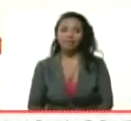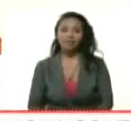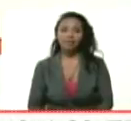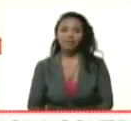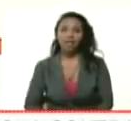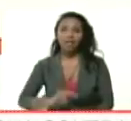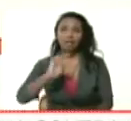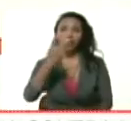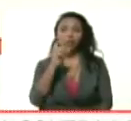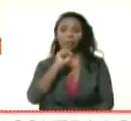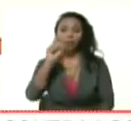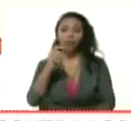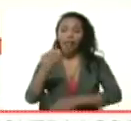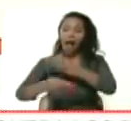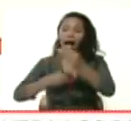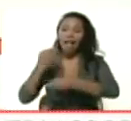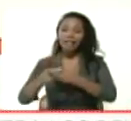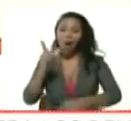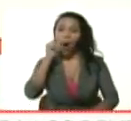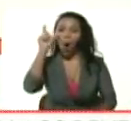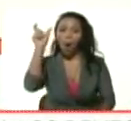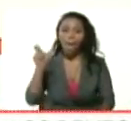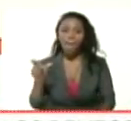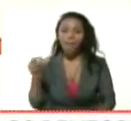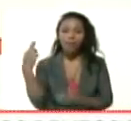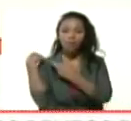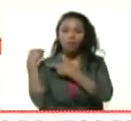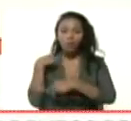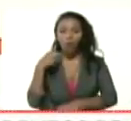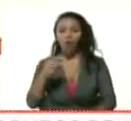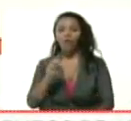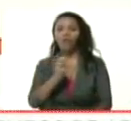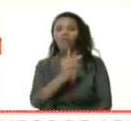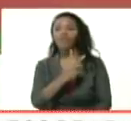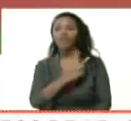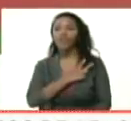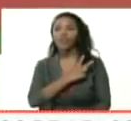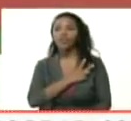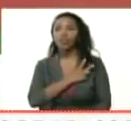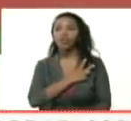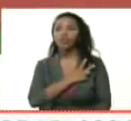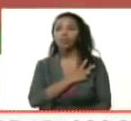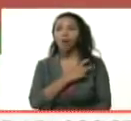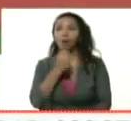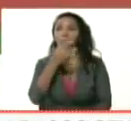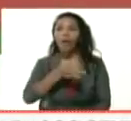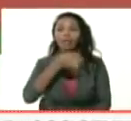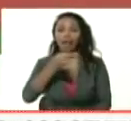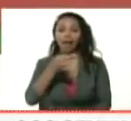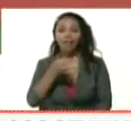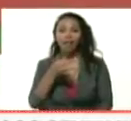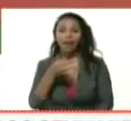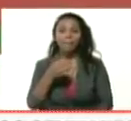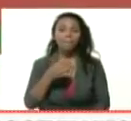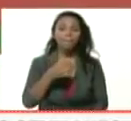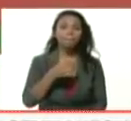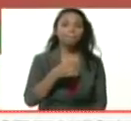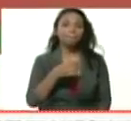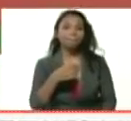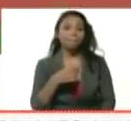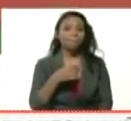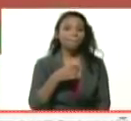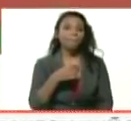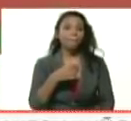segunda pregunta la realiza Rafael Aníbal Camacho por Venevisión. Buenas tardes, vicepresidente, a la directiva del partido. Buenas tardes,